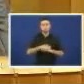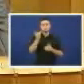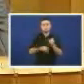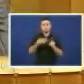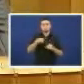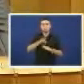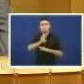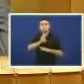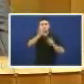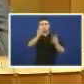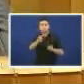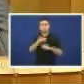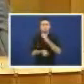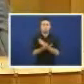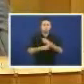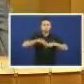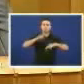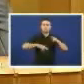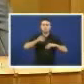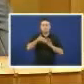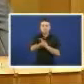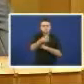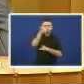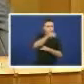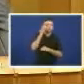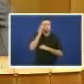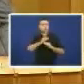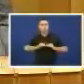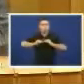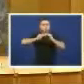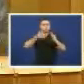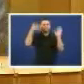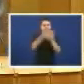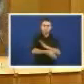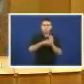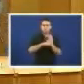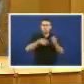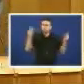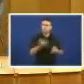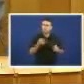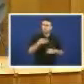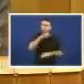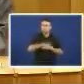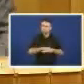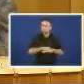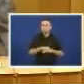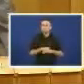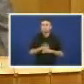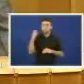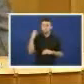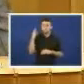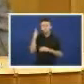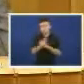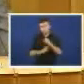no que a igualdade entre homens e mulleres sexa unha conquista permanente e unha condición indispensável ao longo destes tres anos de goberno